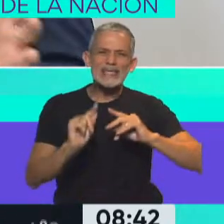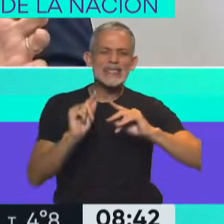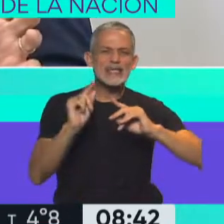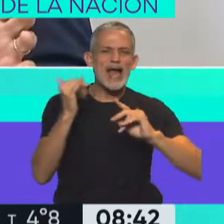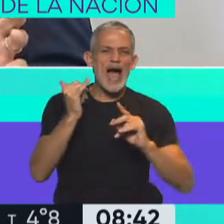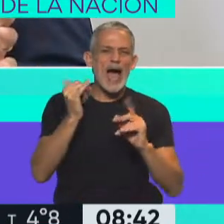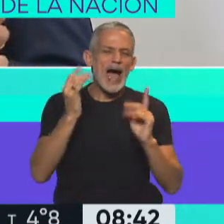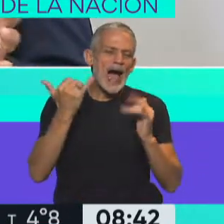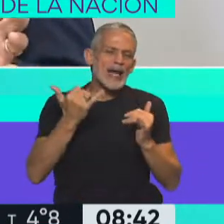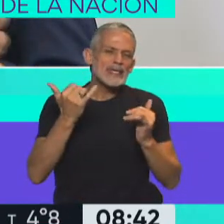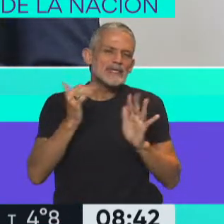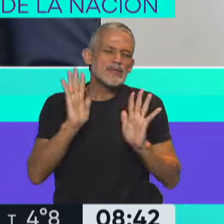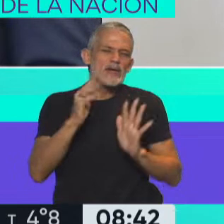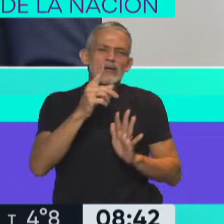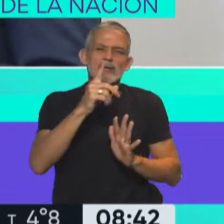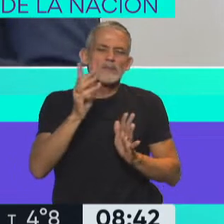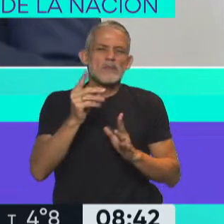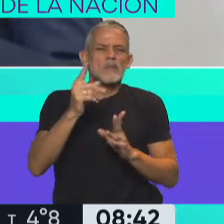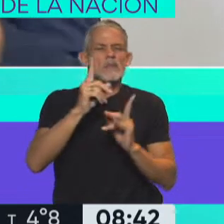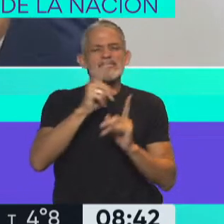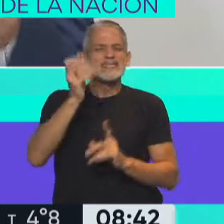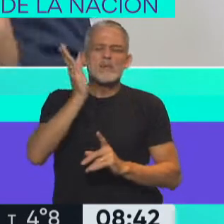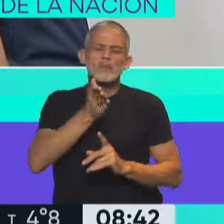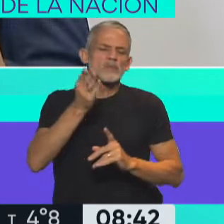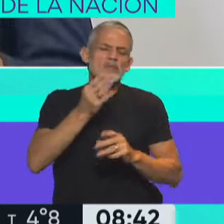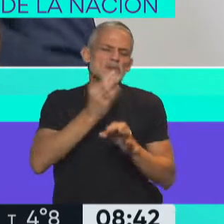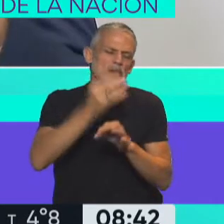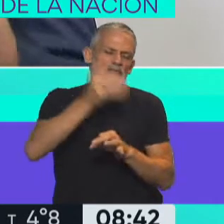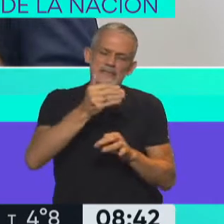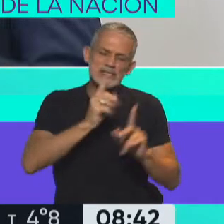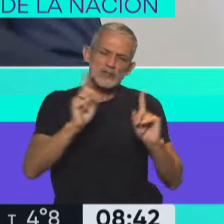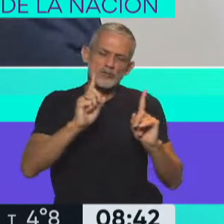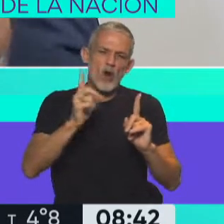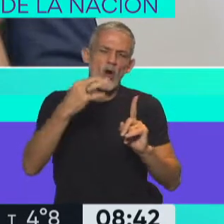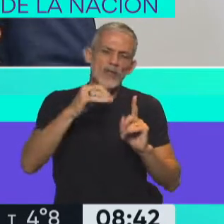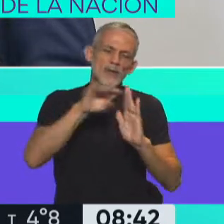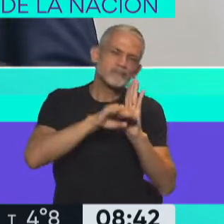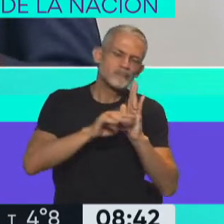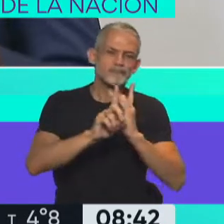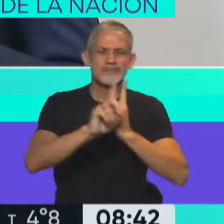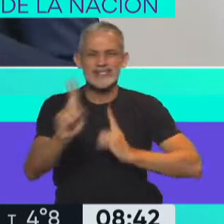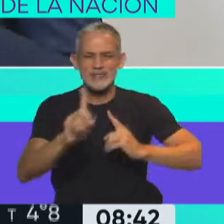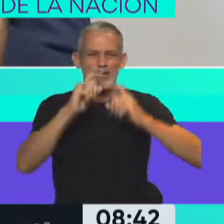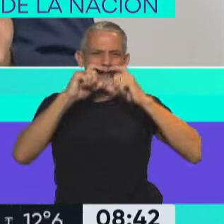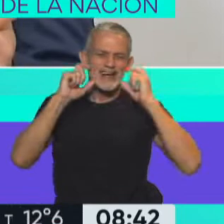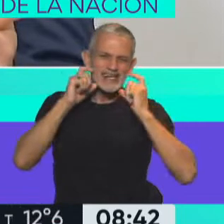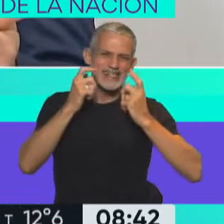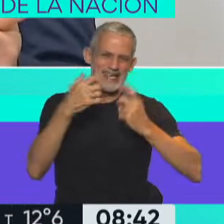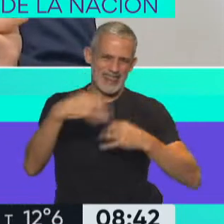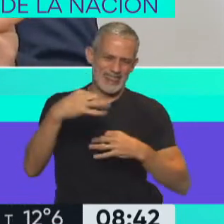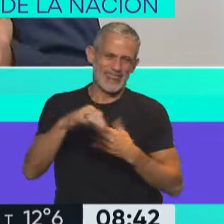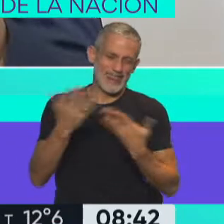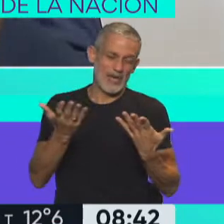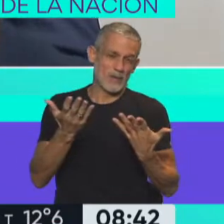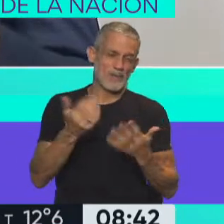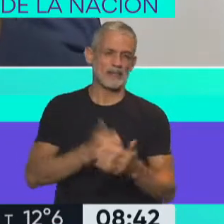hay un regreso a la escuela de la prepandemia, porque en todas hay que sostener protocolos, distanciamiento, ¿no? Lo que sí somos